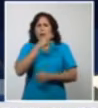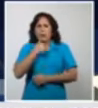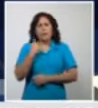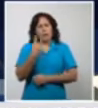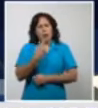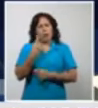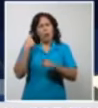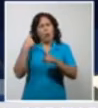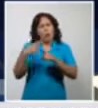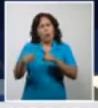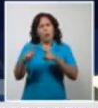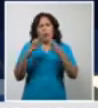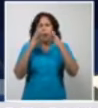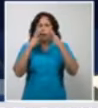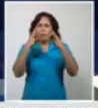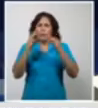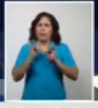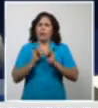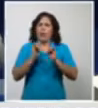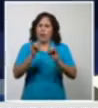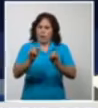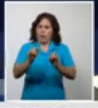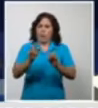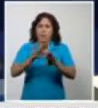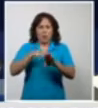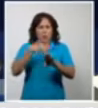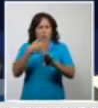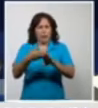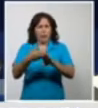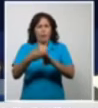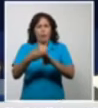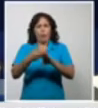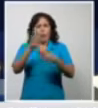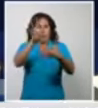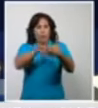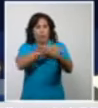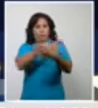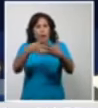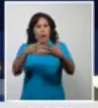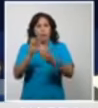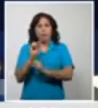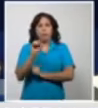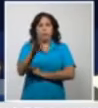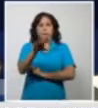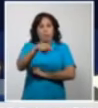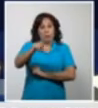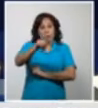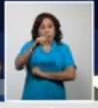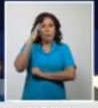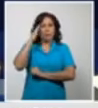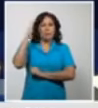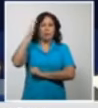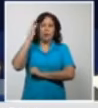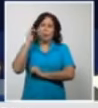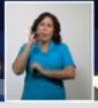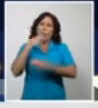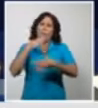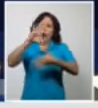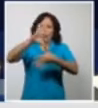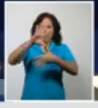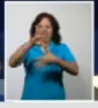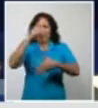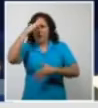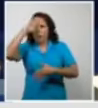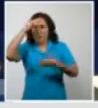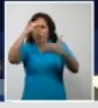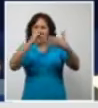pantalla que podemos ofertarse a nuestra población para que sepa cómo anda la